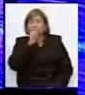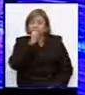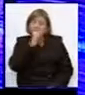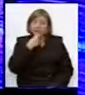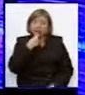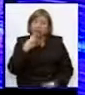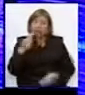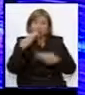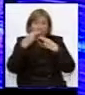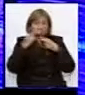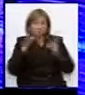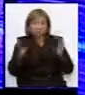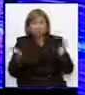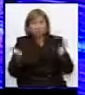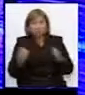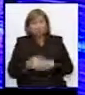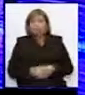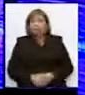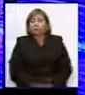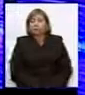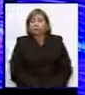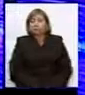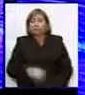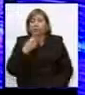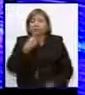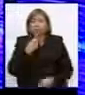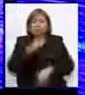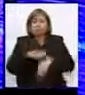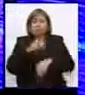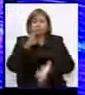en esta conferencia de prensa. Son